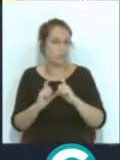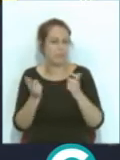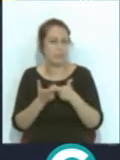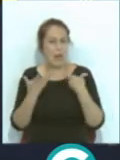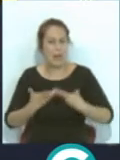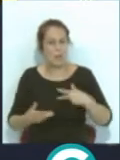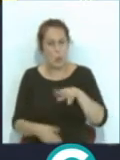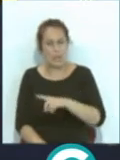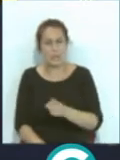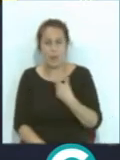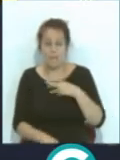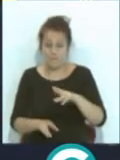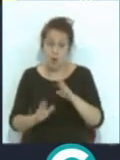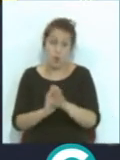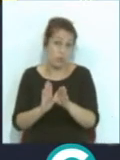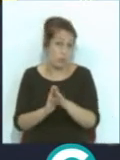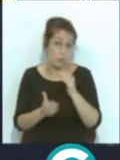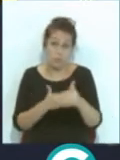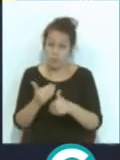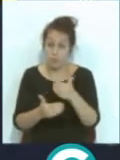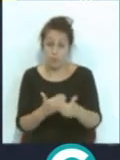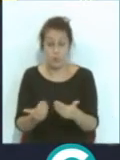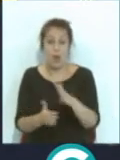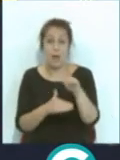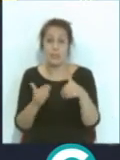mucho menos. Espero que sigamos así hasta que si